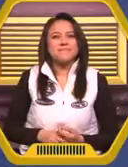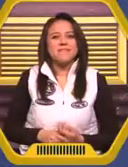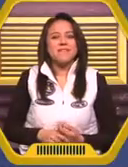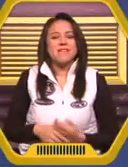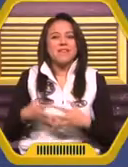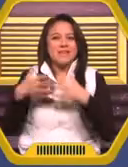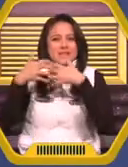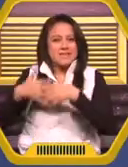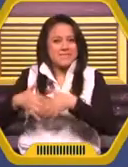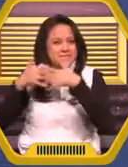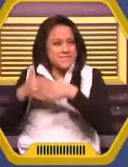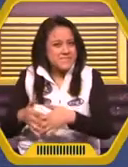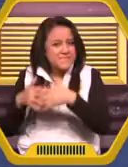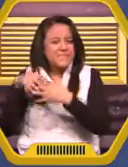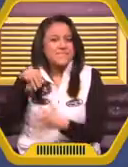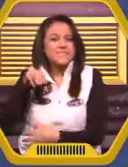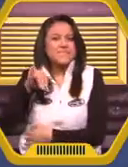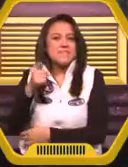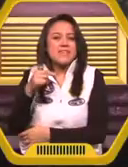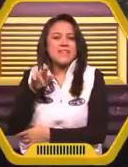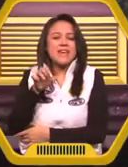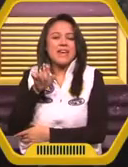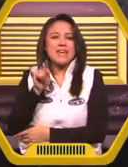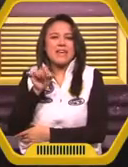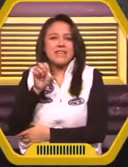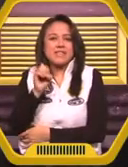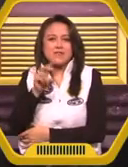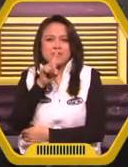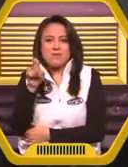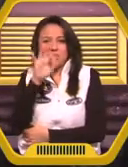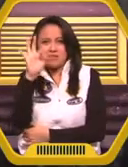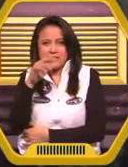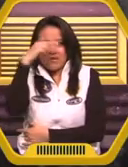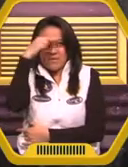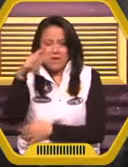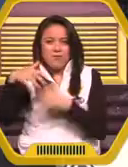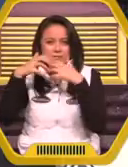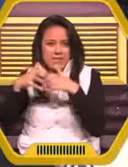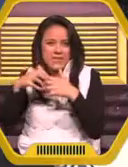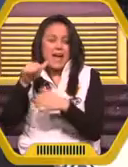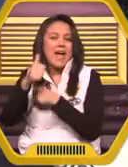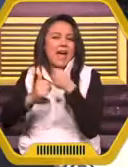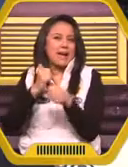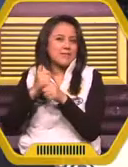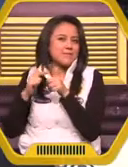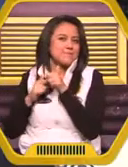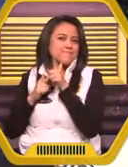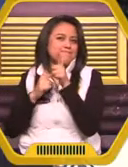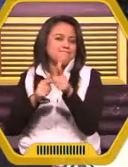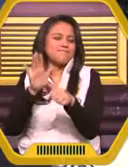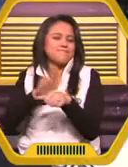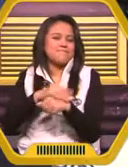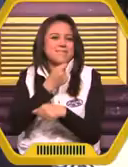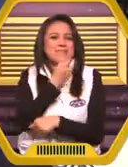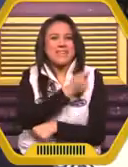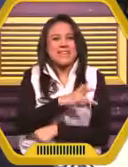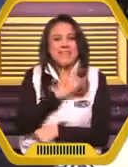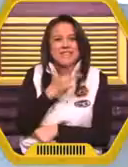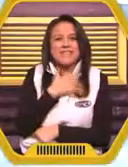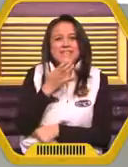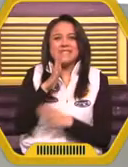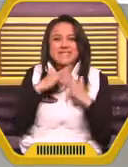Fábrica de Dulces Miguelito, empresa 100% mexicana, se une como cada año a Juguetón, contribuyendo a iluminar millones de